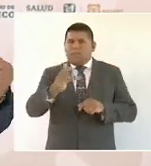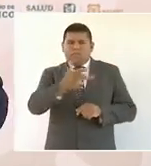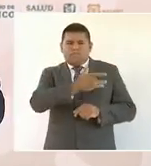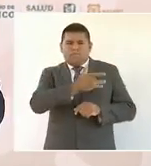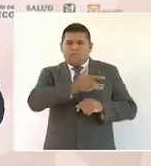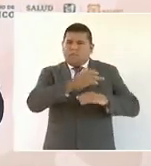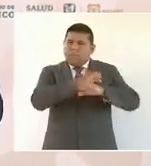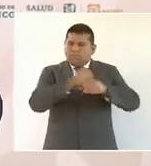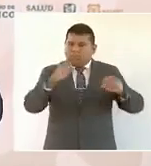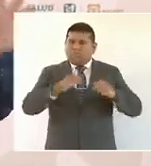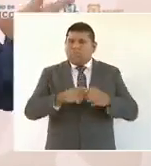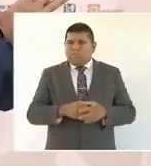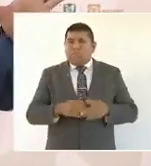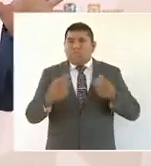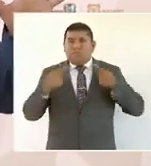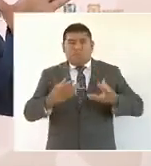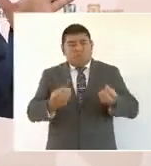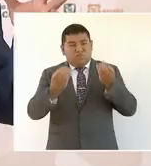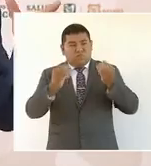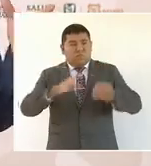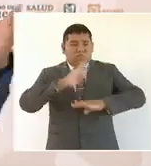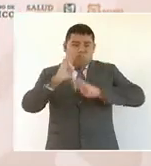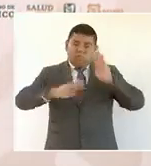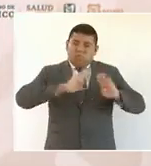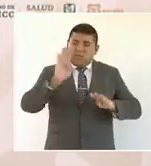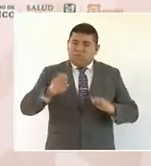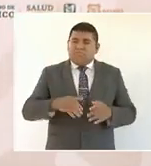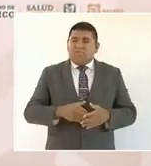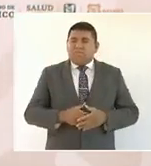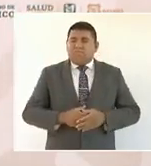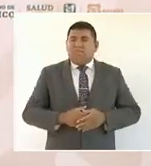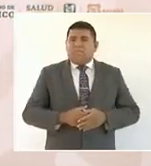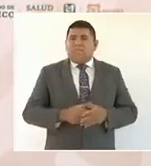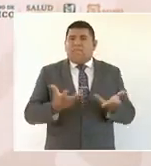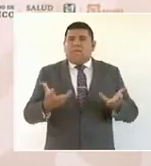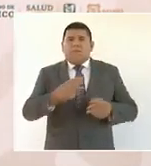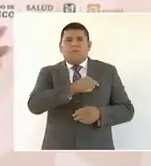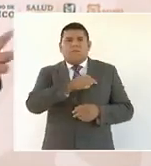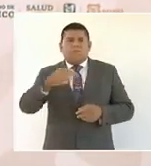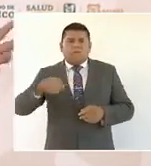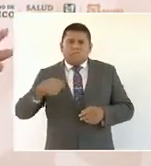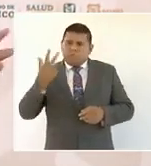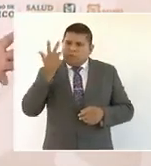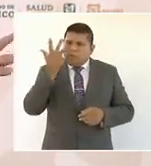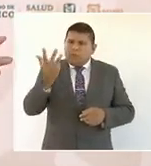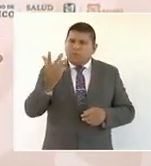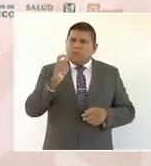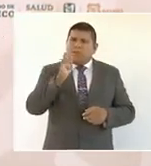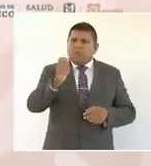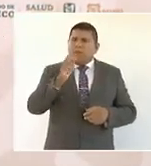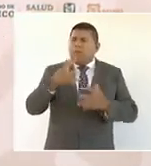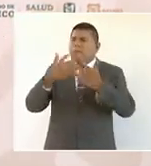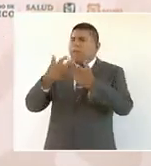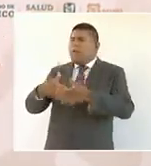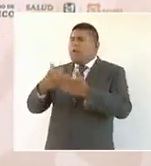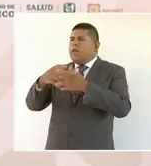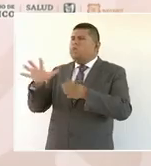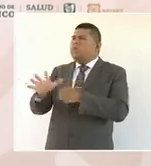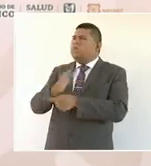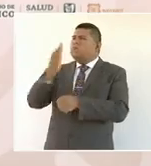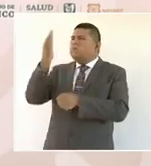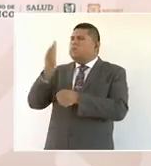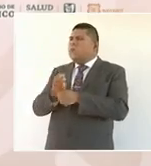los infartos. Entonces, queremos que haya los equipos en